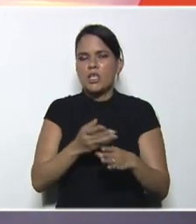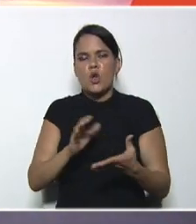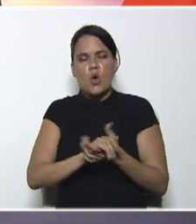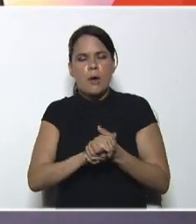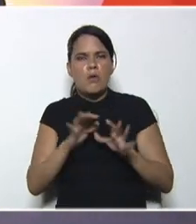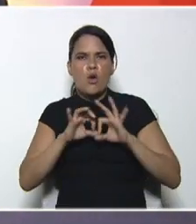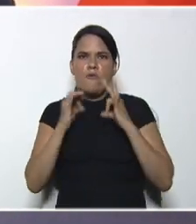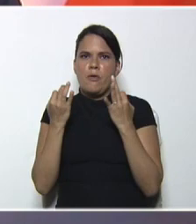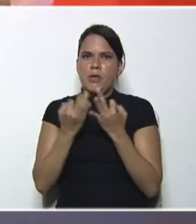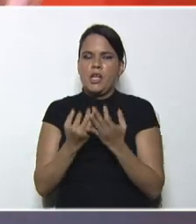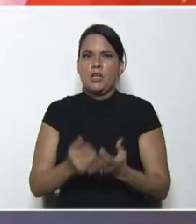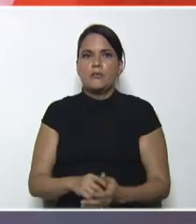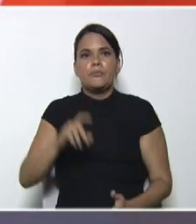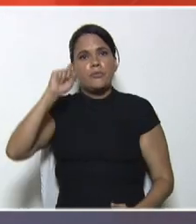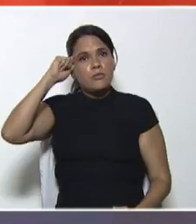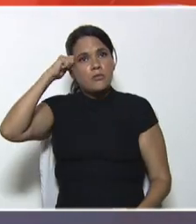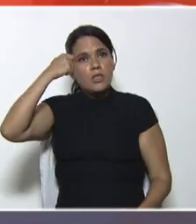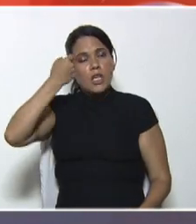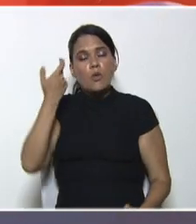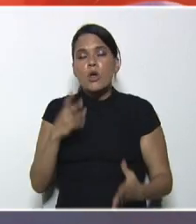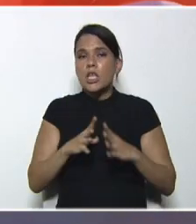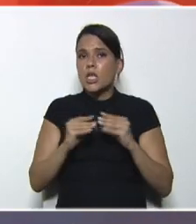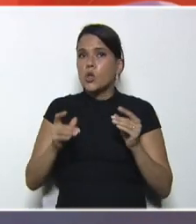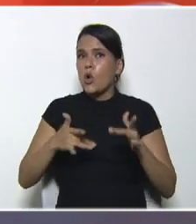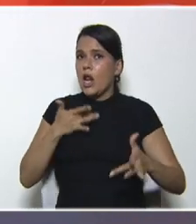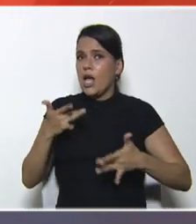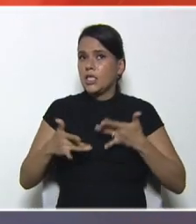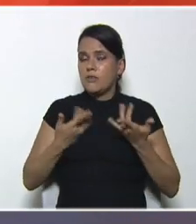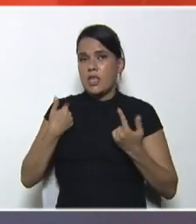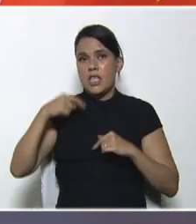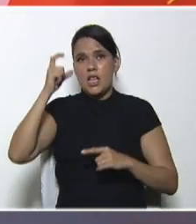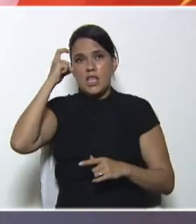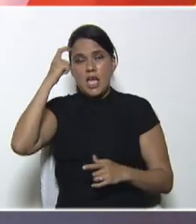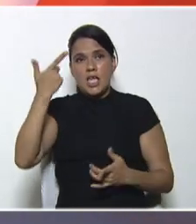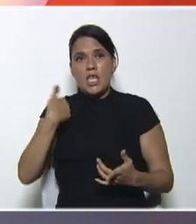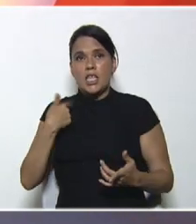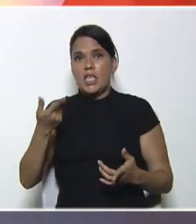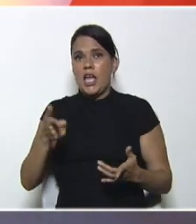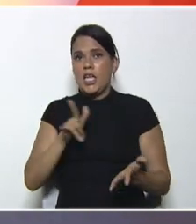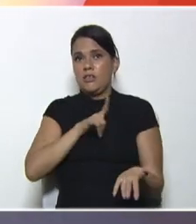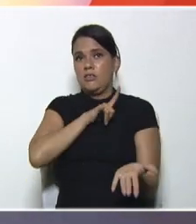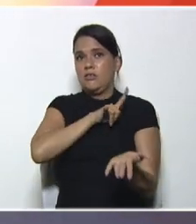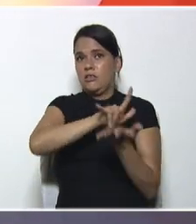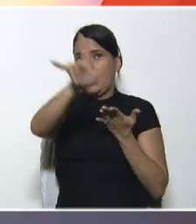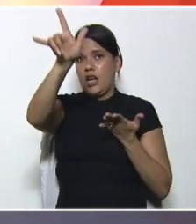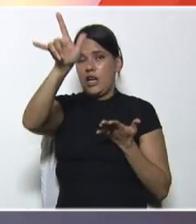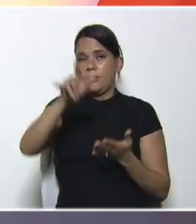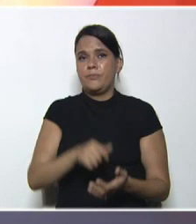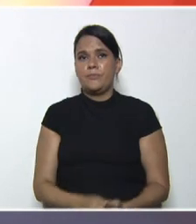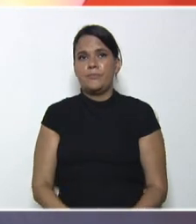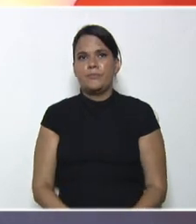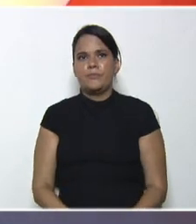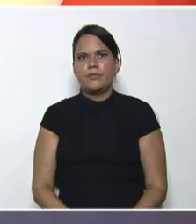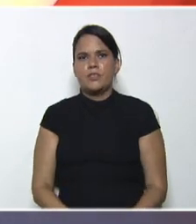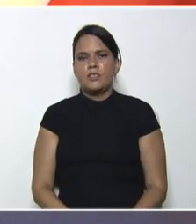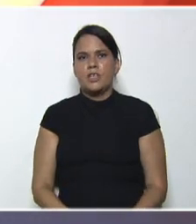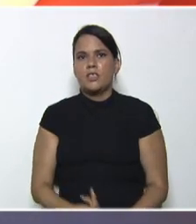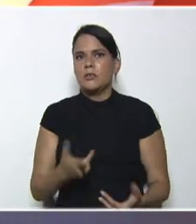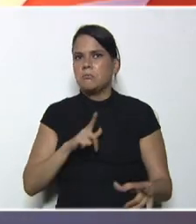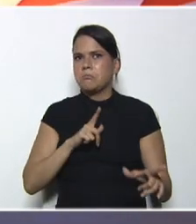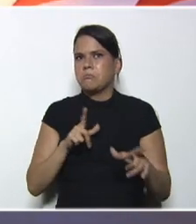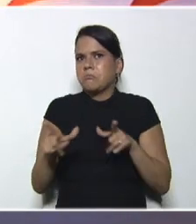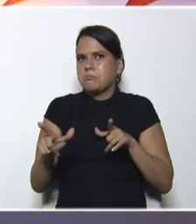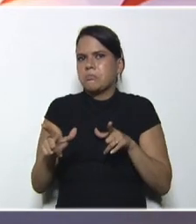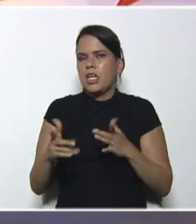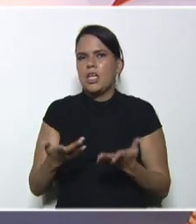amigos y familiares. Recuerden que las asignaciones del día ya están en nuestro canal de suscripción en Telegram, así que ya ustedes